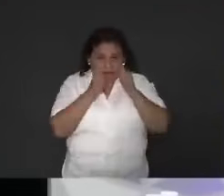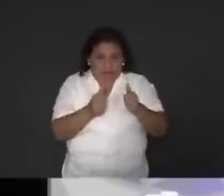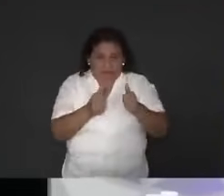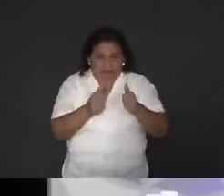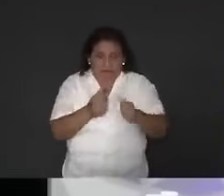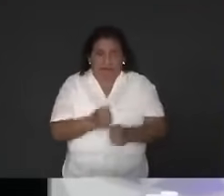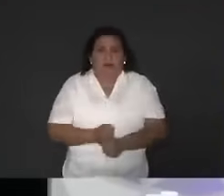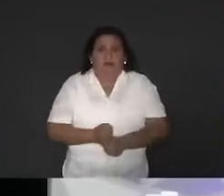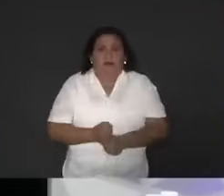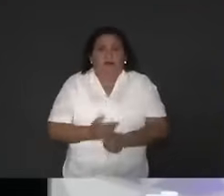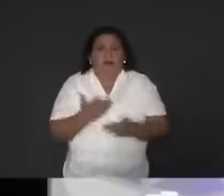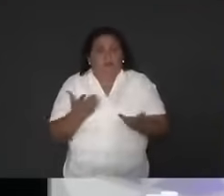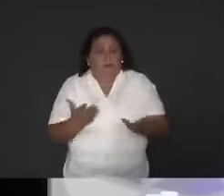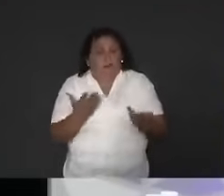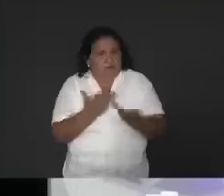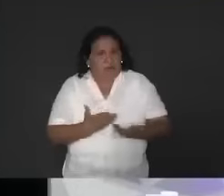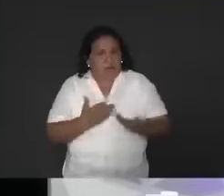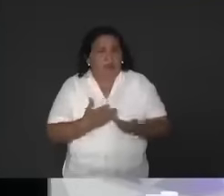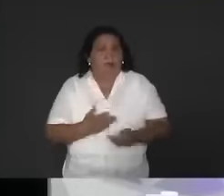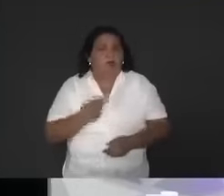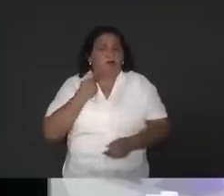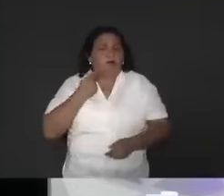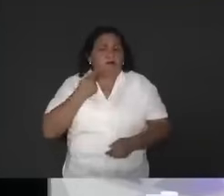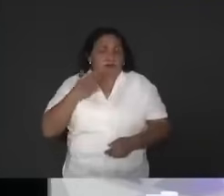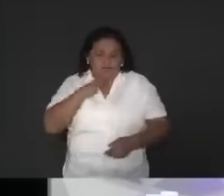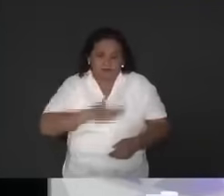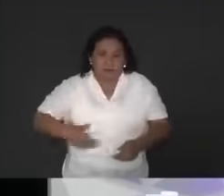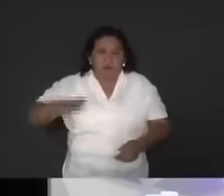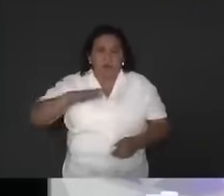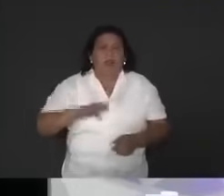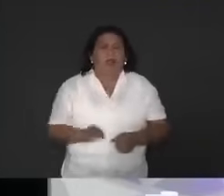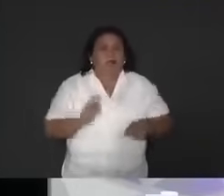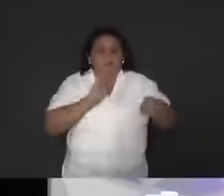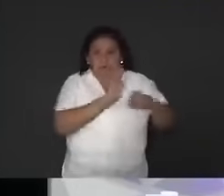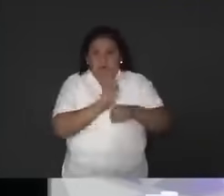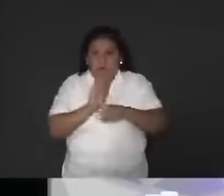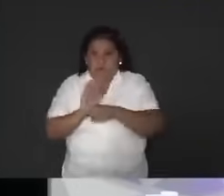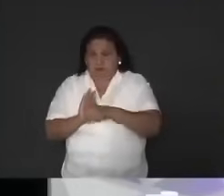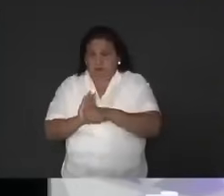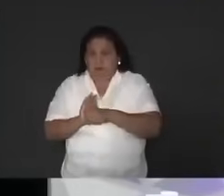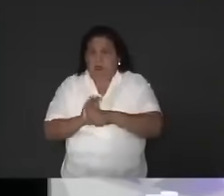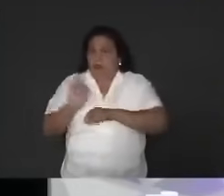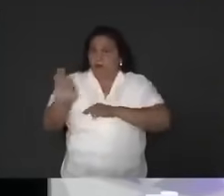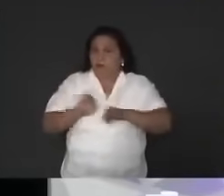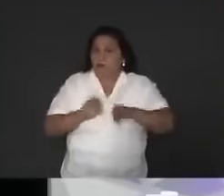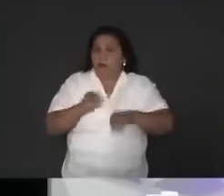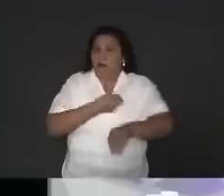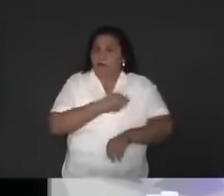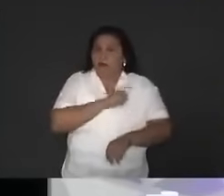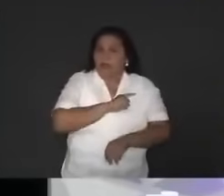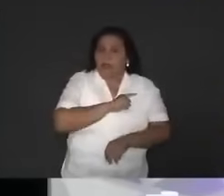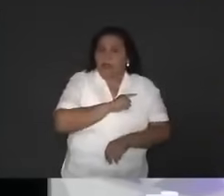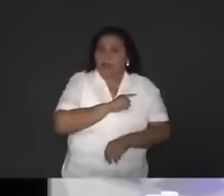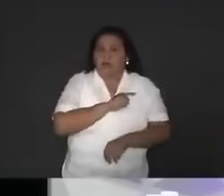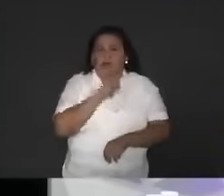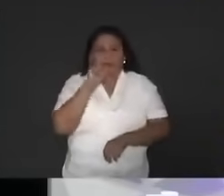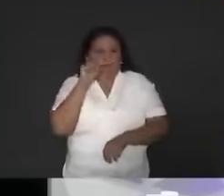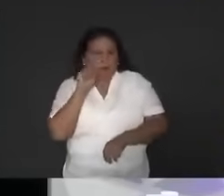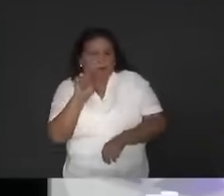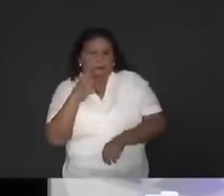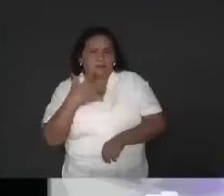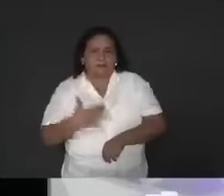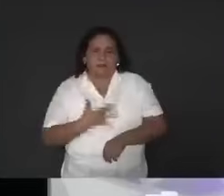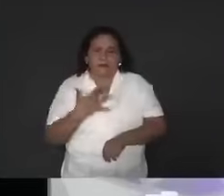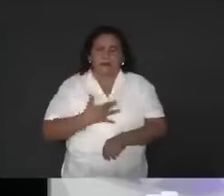las infancias, también hacemos política pública en materia de seguridad. Eso es trabajar por la salud mental. Es que tú te sientas